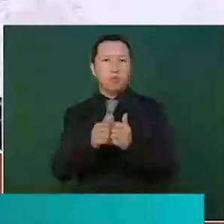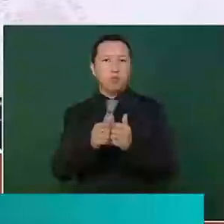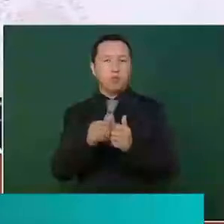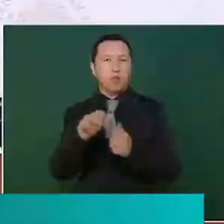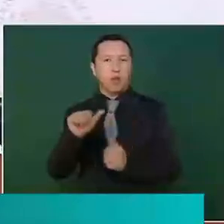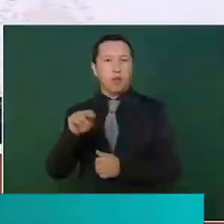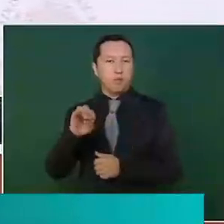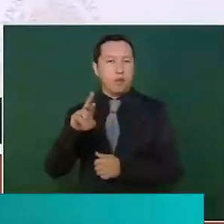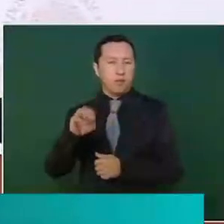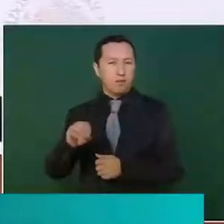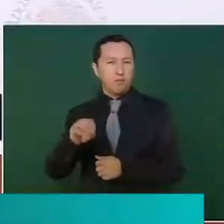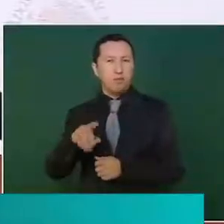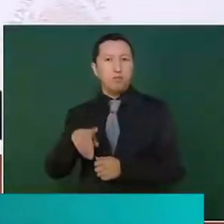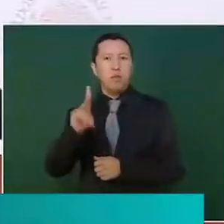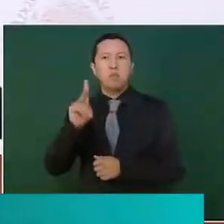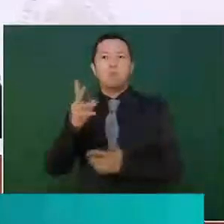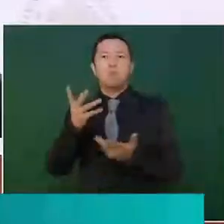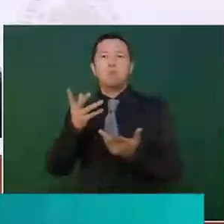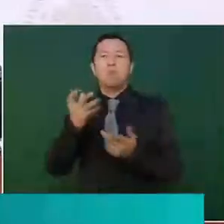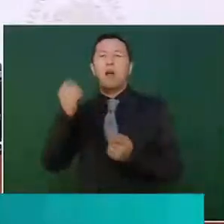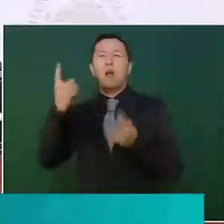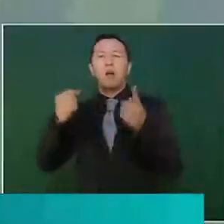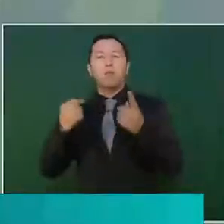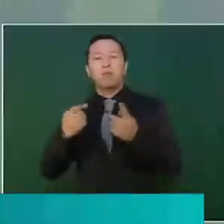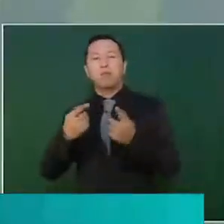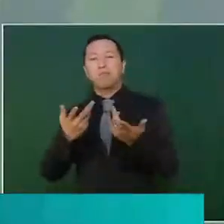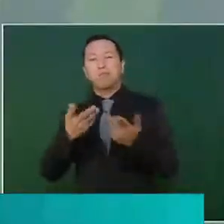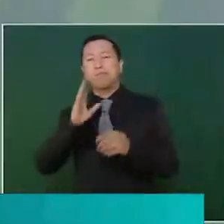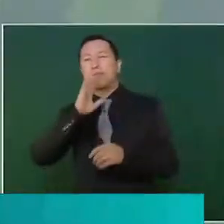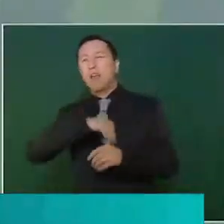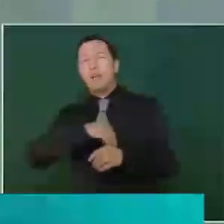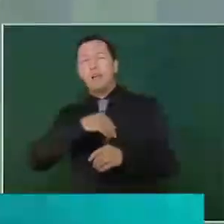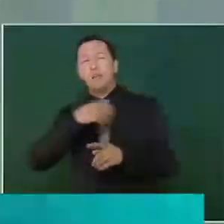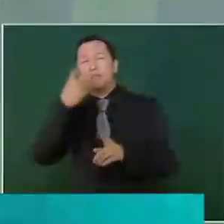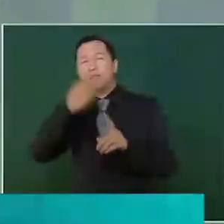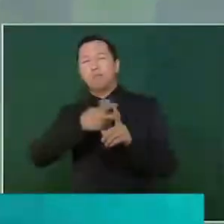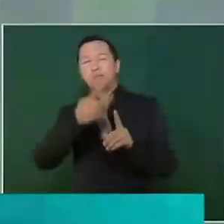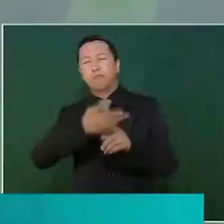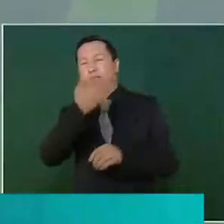y fue a pedir que le ayudaran.